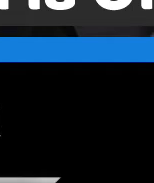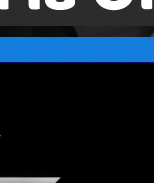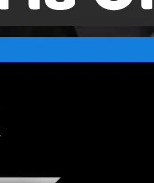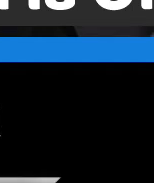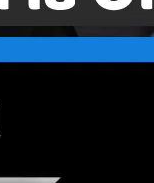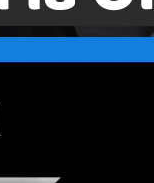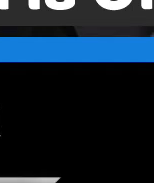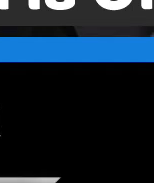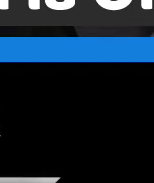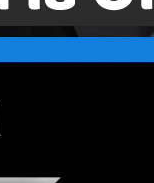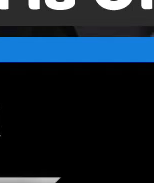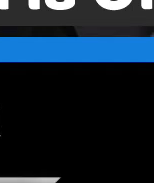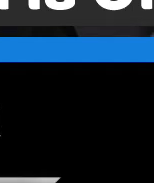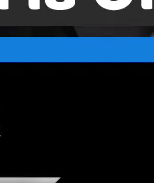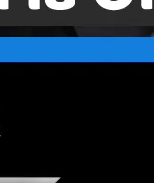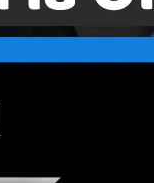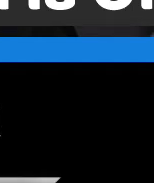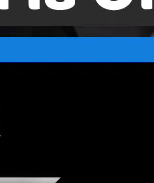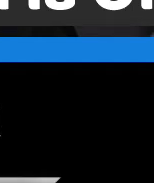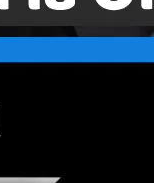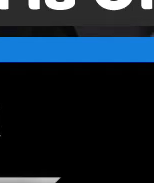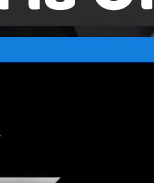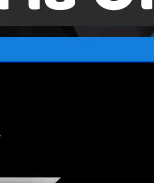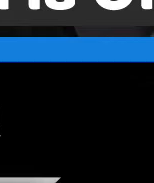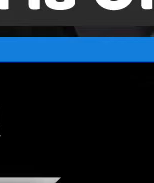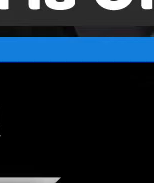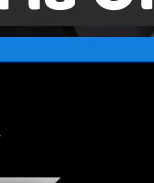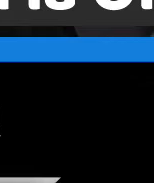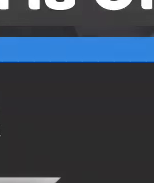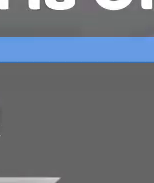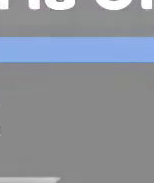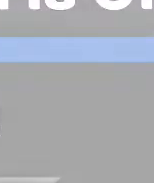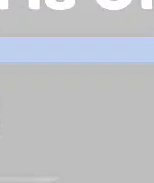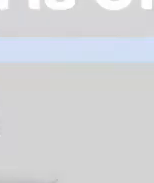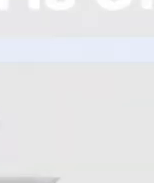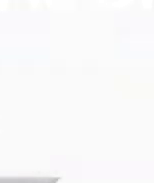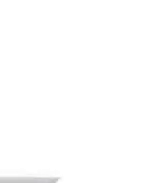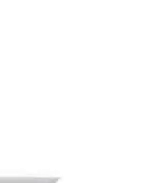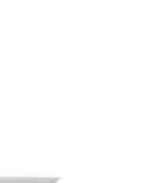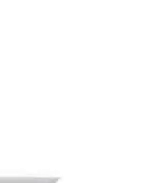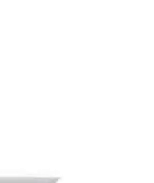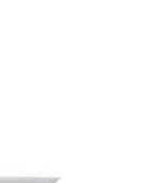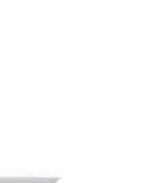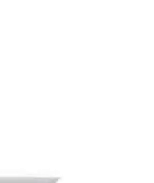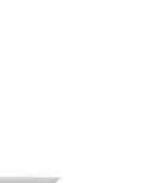Ya estás informado. No olvides darle like a este video, comparte y suscríbete a Escucha Diario.